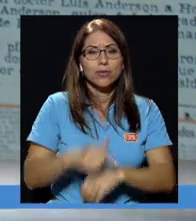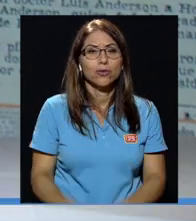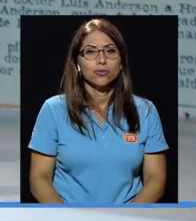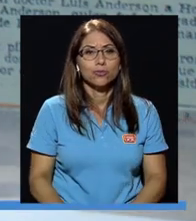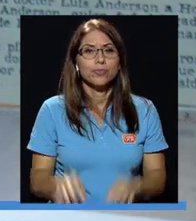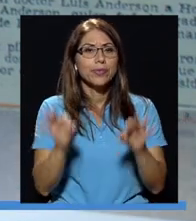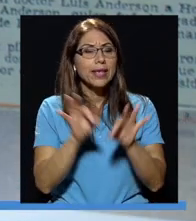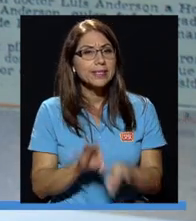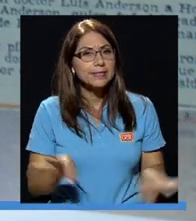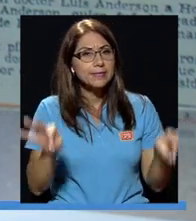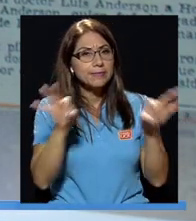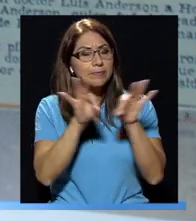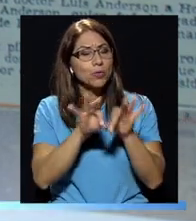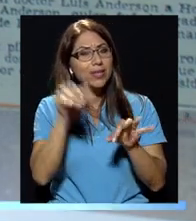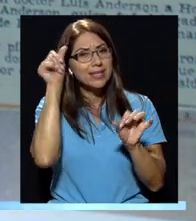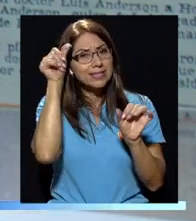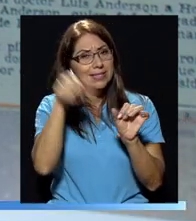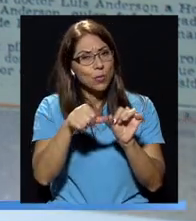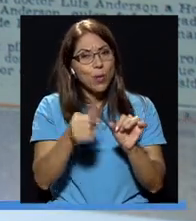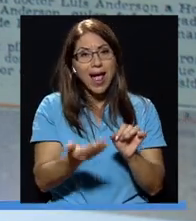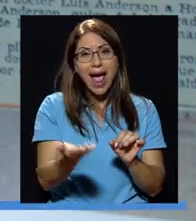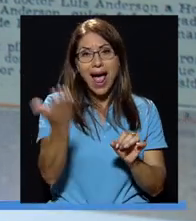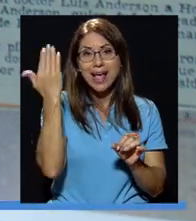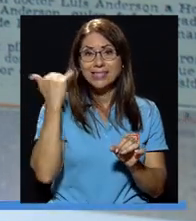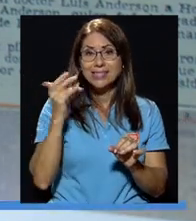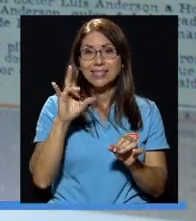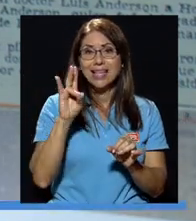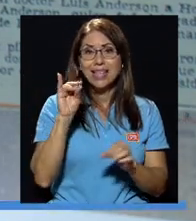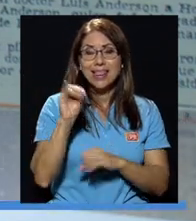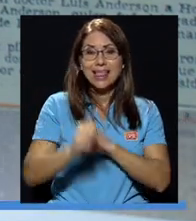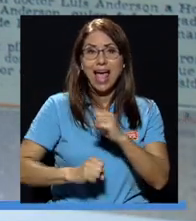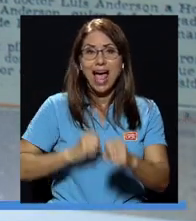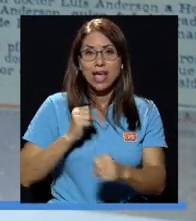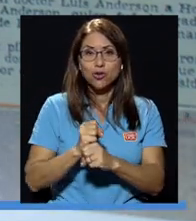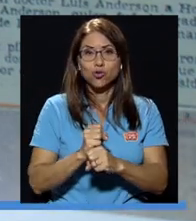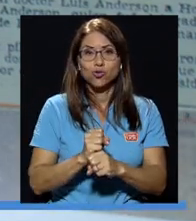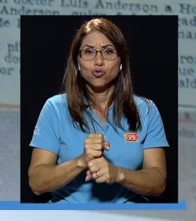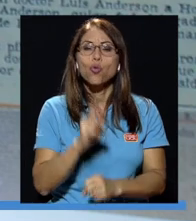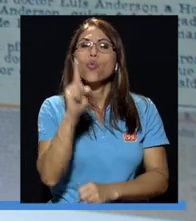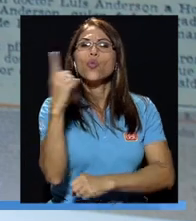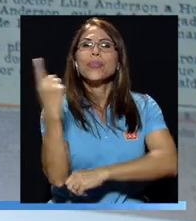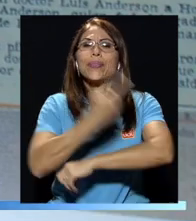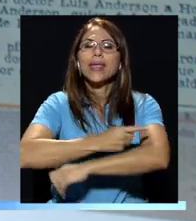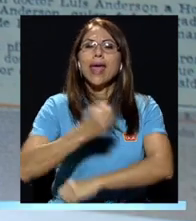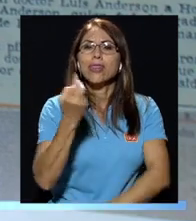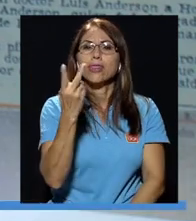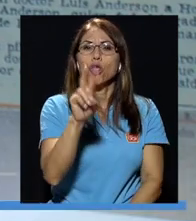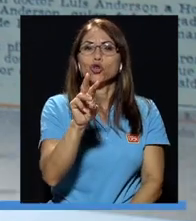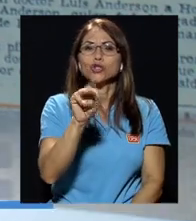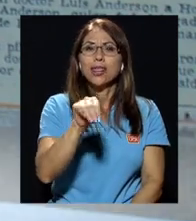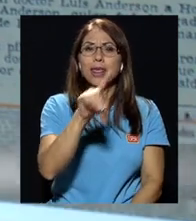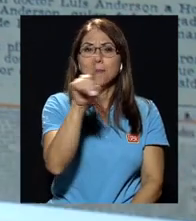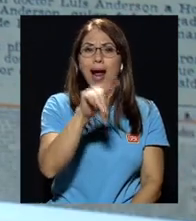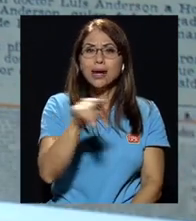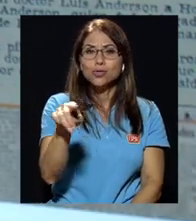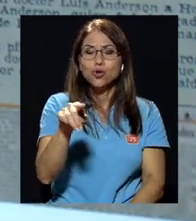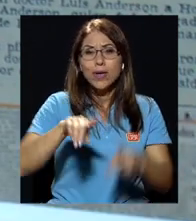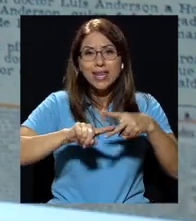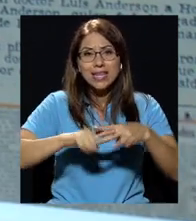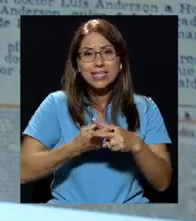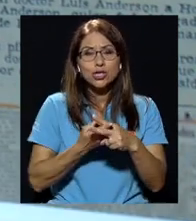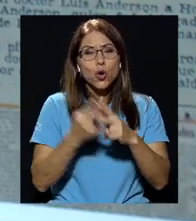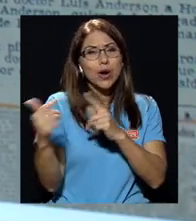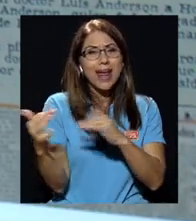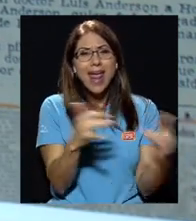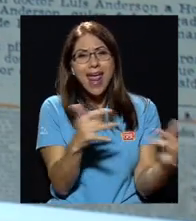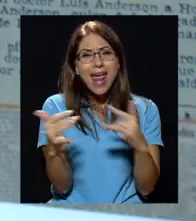recuerde que hace 70 años, un 12 de marzo, se inició una guerra civil en Costa Rica que a lo